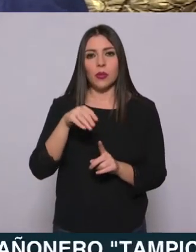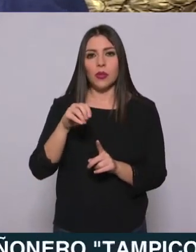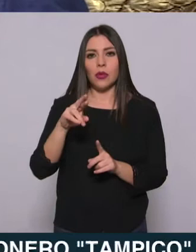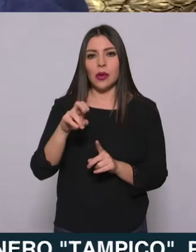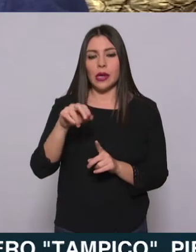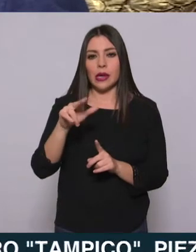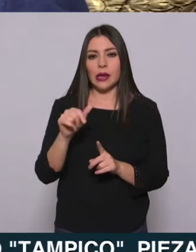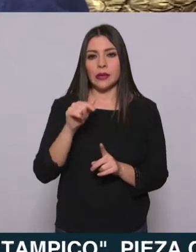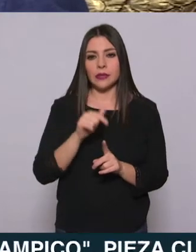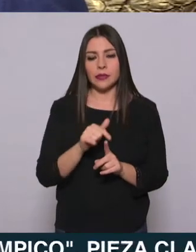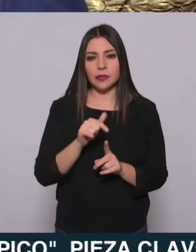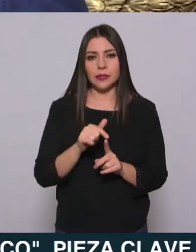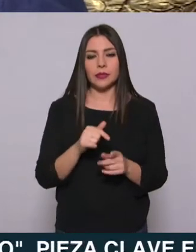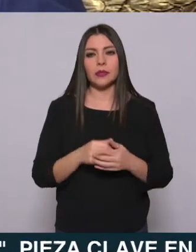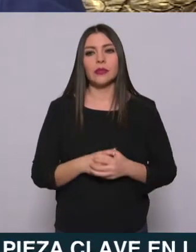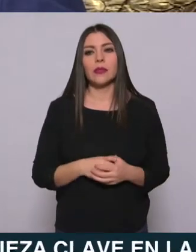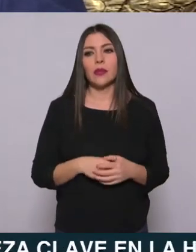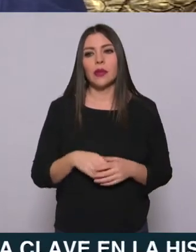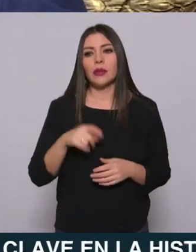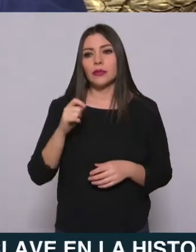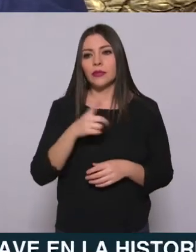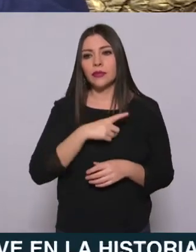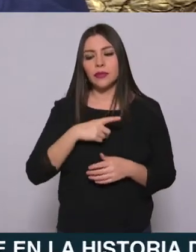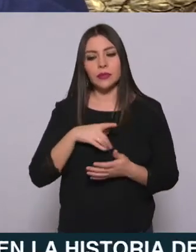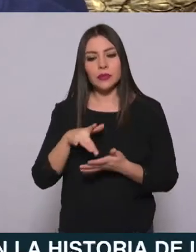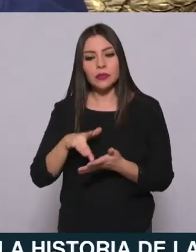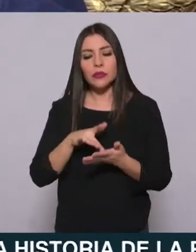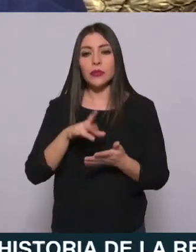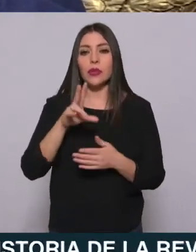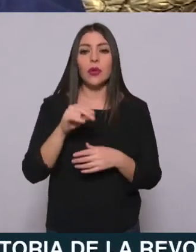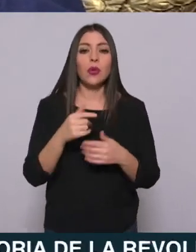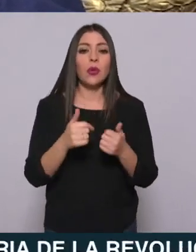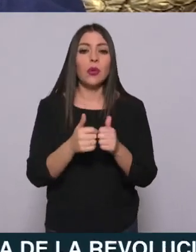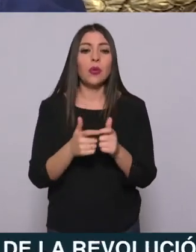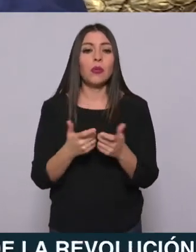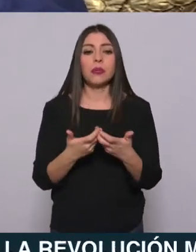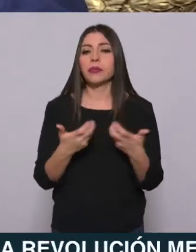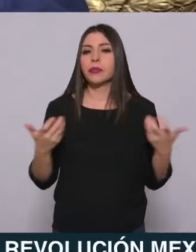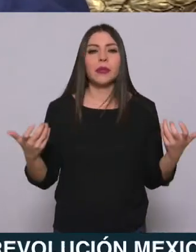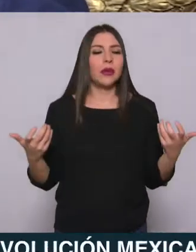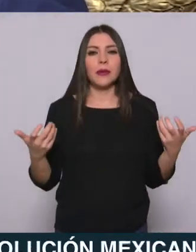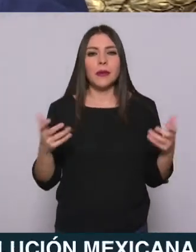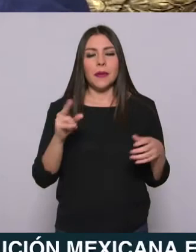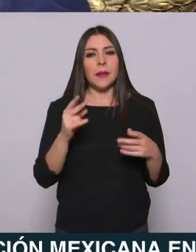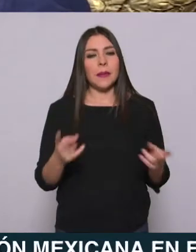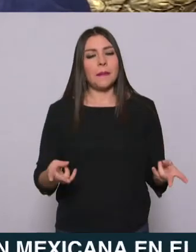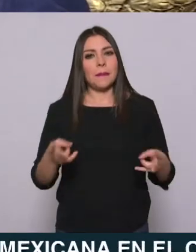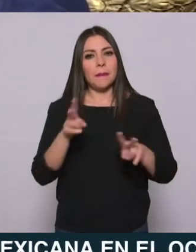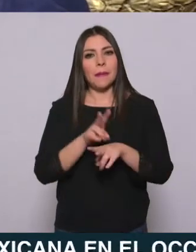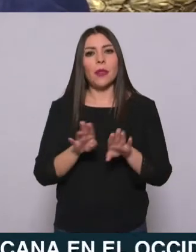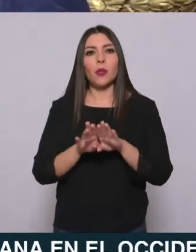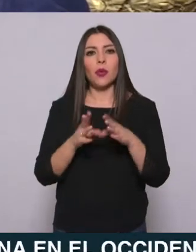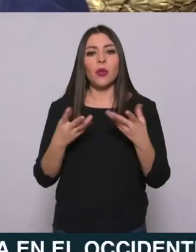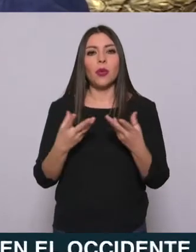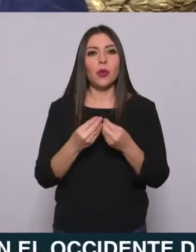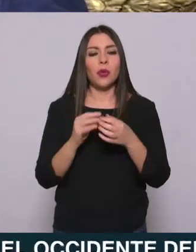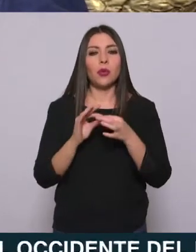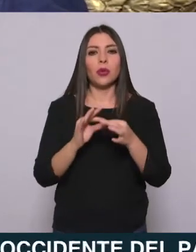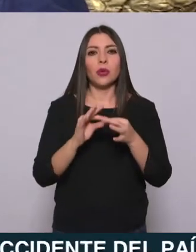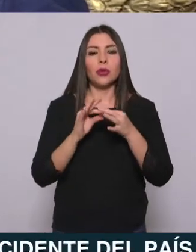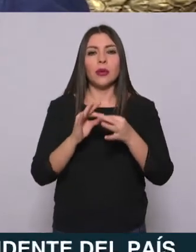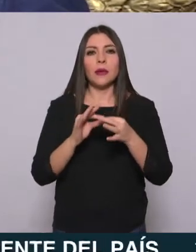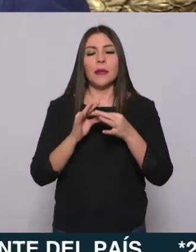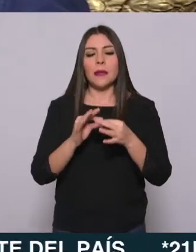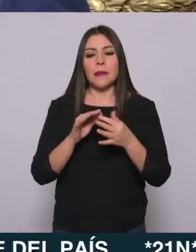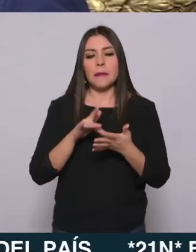el proyecto, no dividir al grupo, sino al revés. Justamente mi planteamiento era cómo hacer para ir juntos en esta agenda.